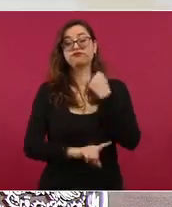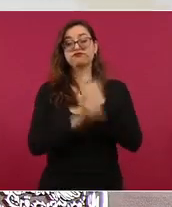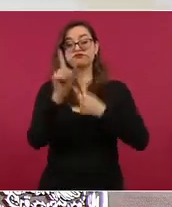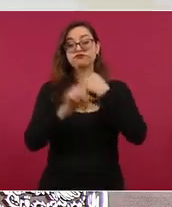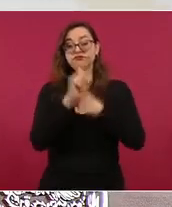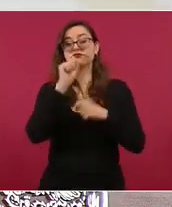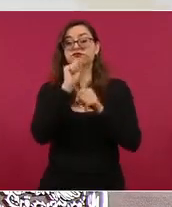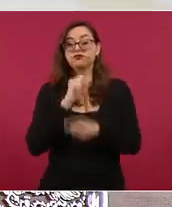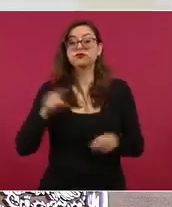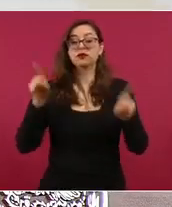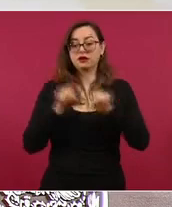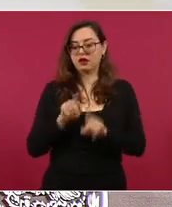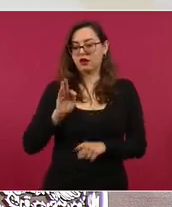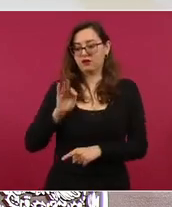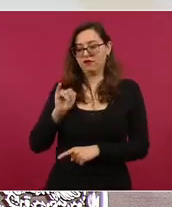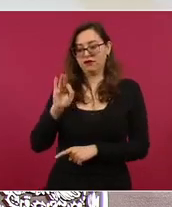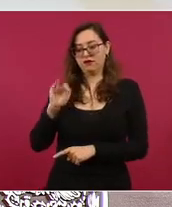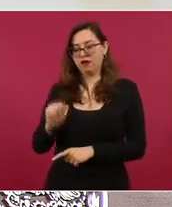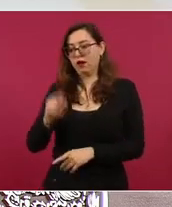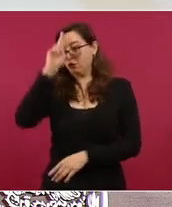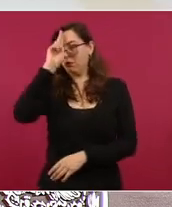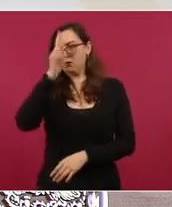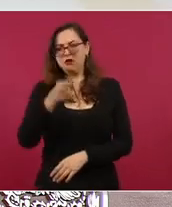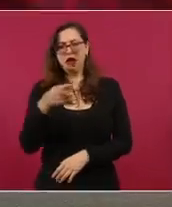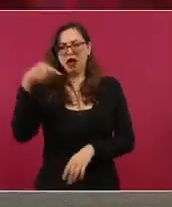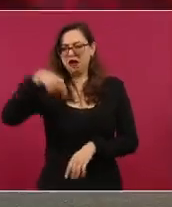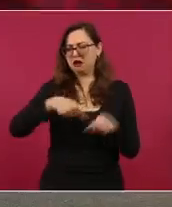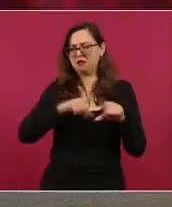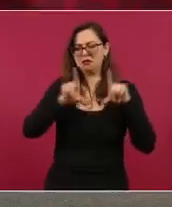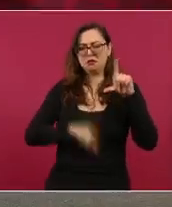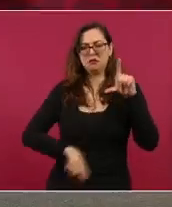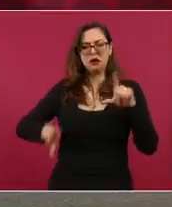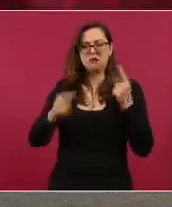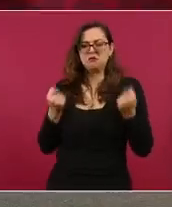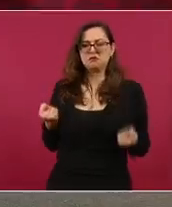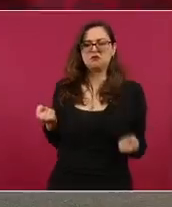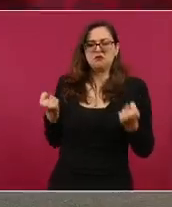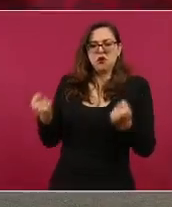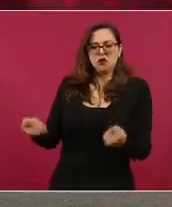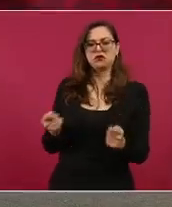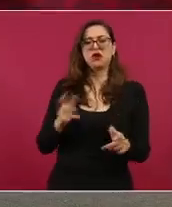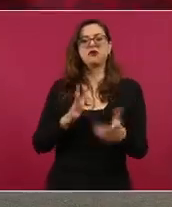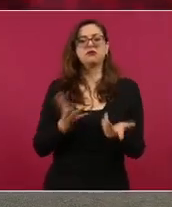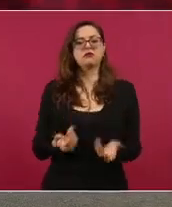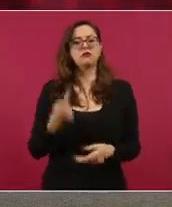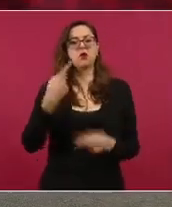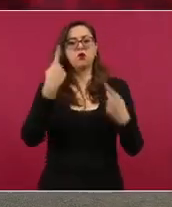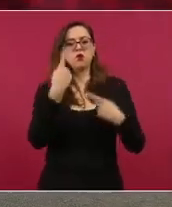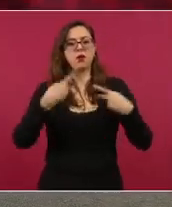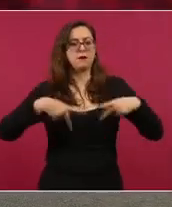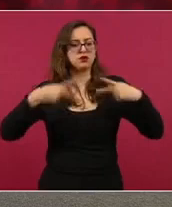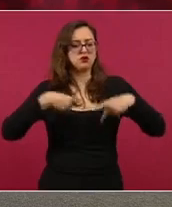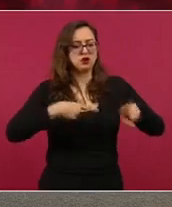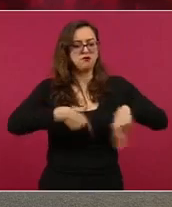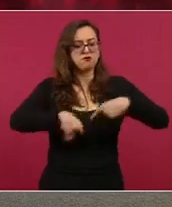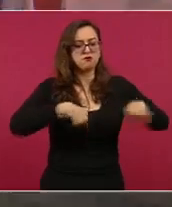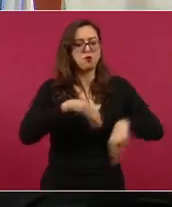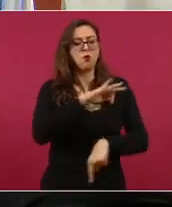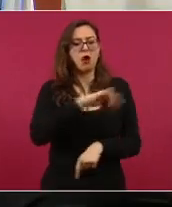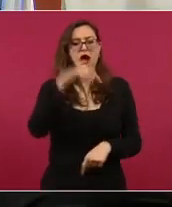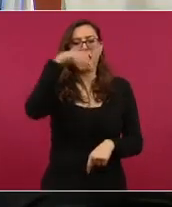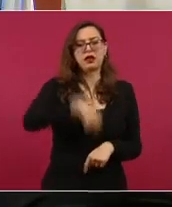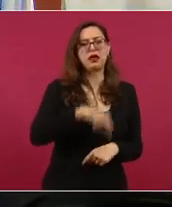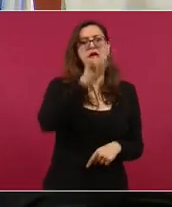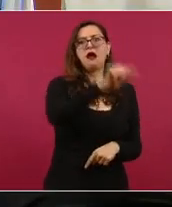años en México y que causa un grave conflicto de intereses en el fútbol mexicano. Siguiente. Esta me